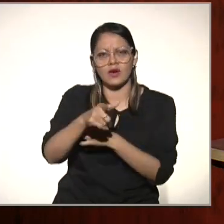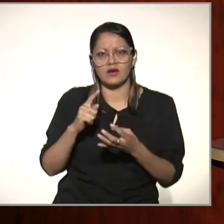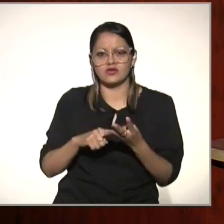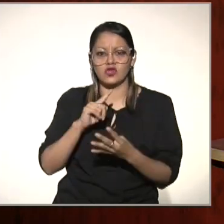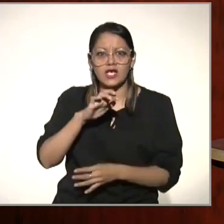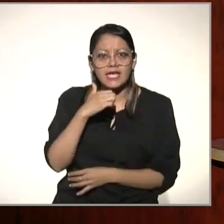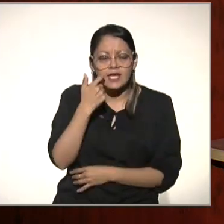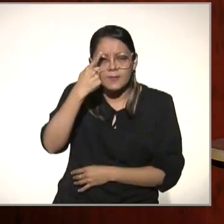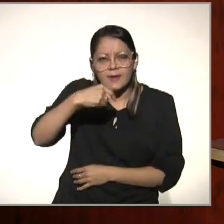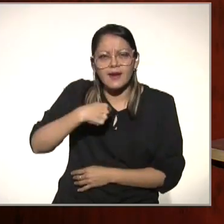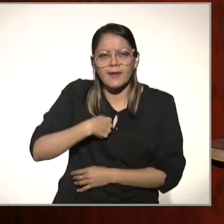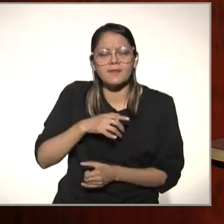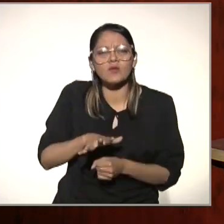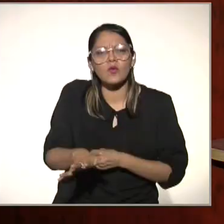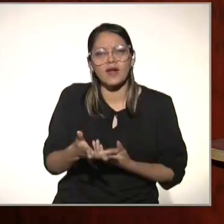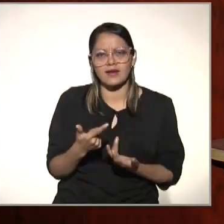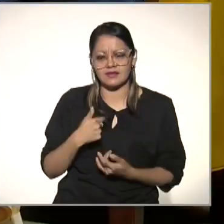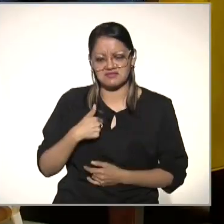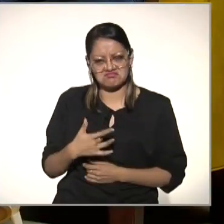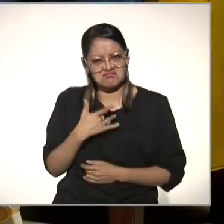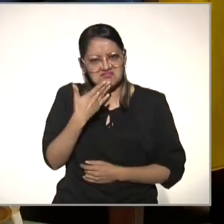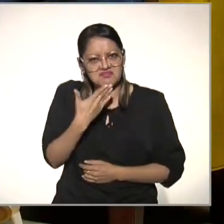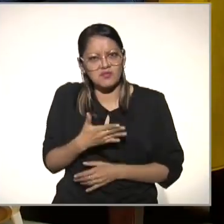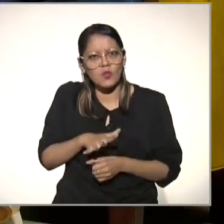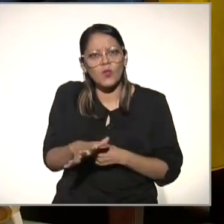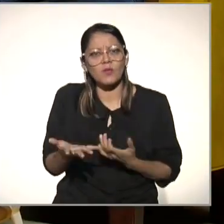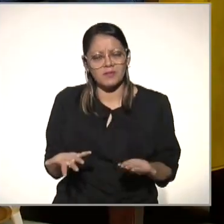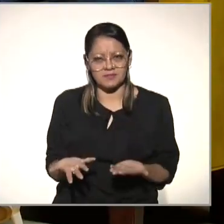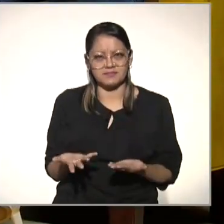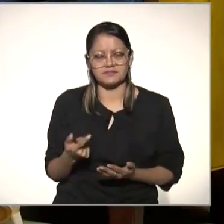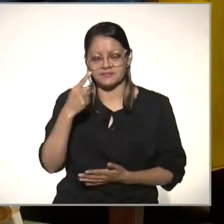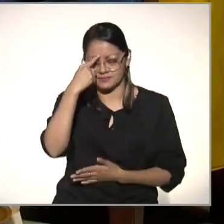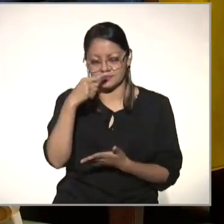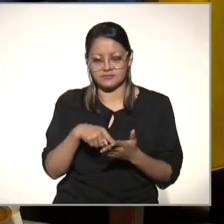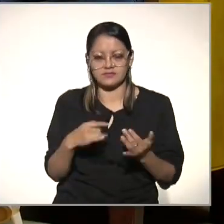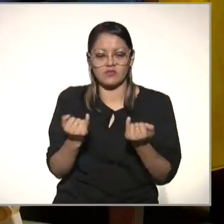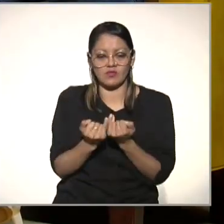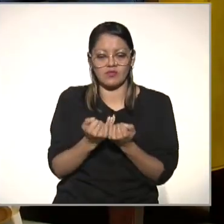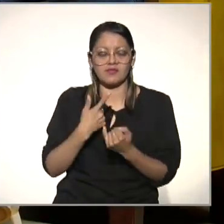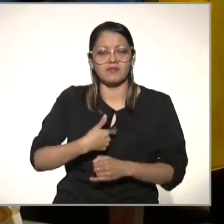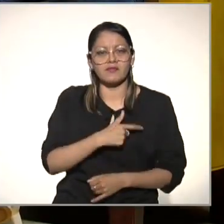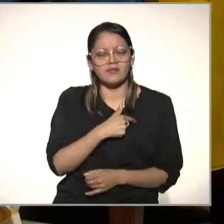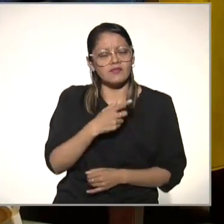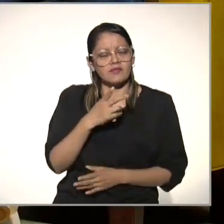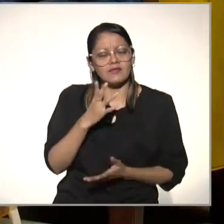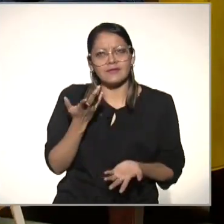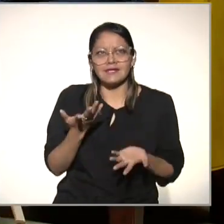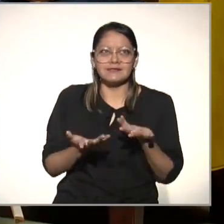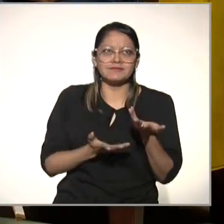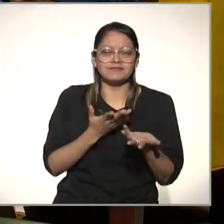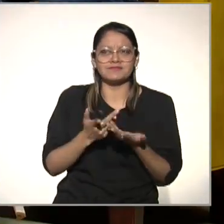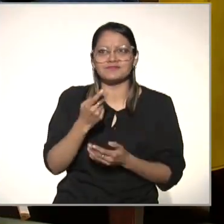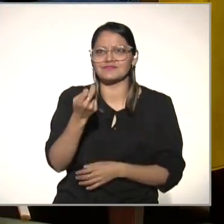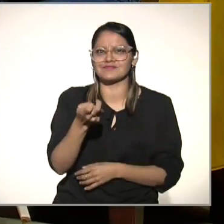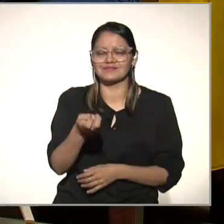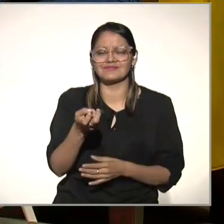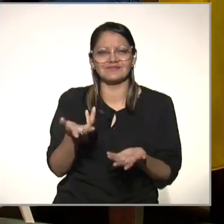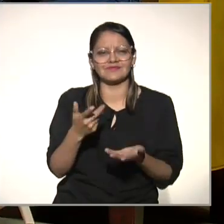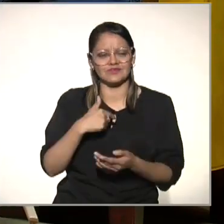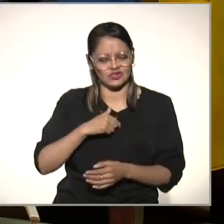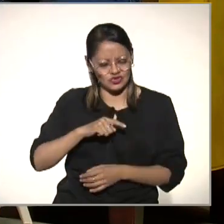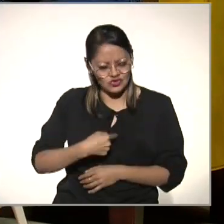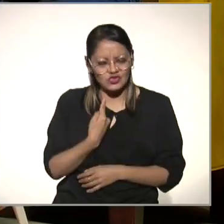quiero para mí, qué es lo que me hace bien. Y creo que no debemos olvidarnos que, esta cosa de ser